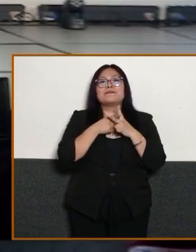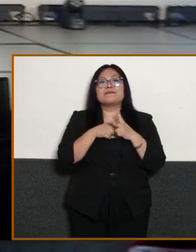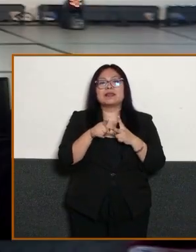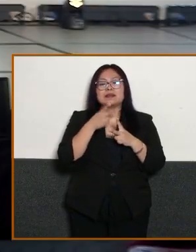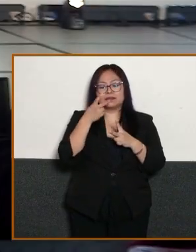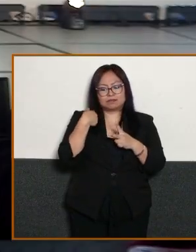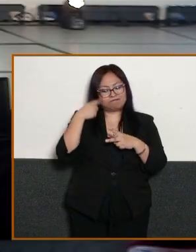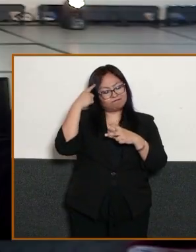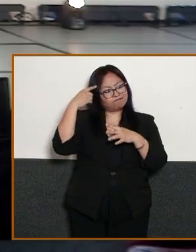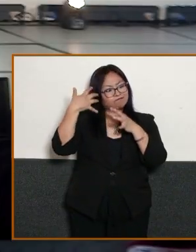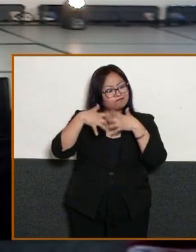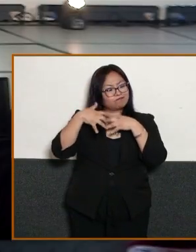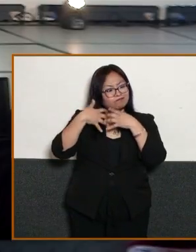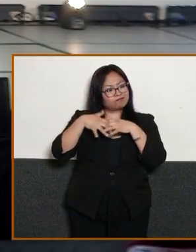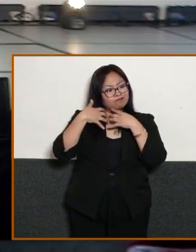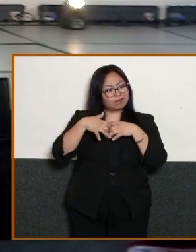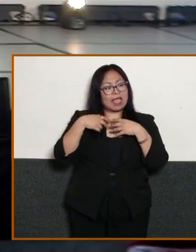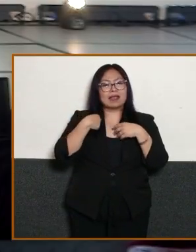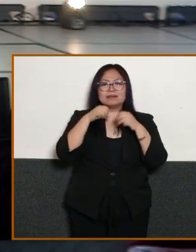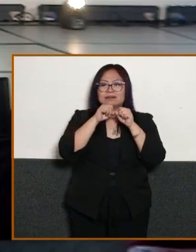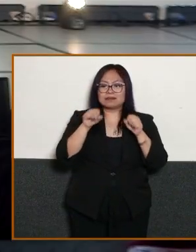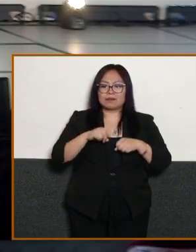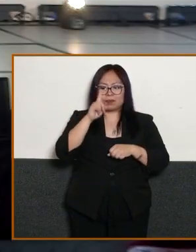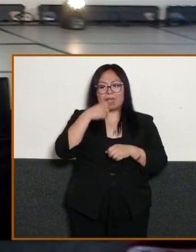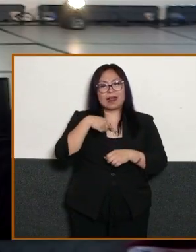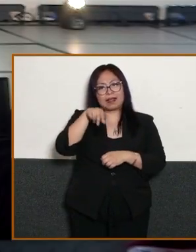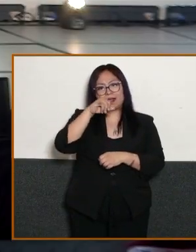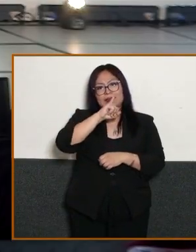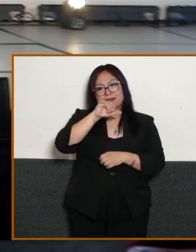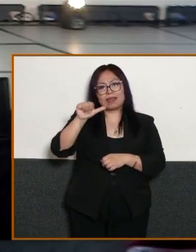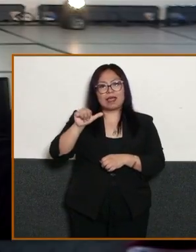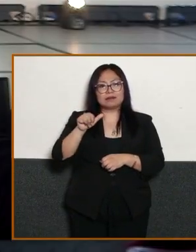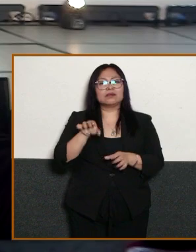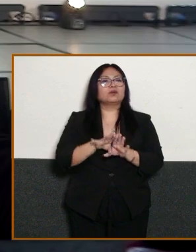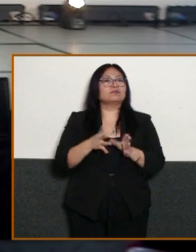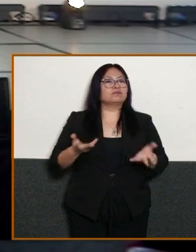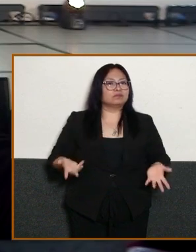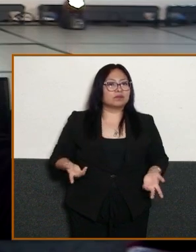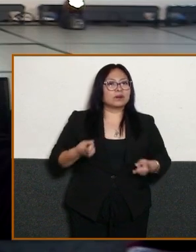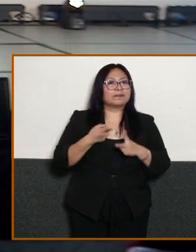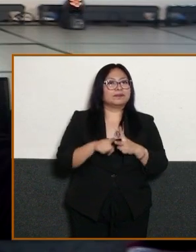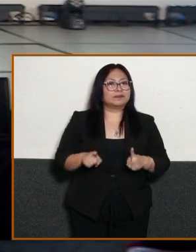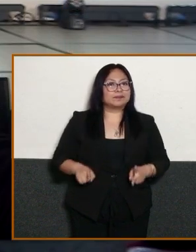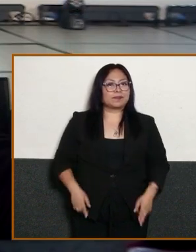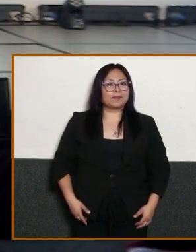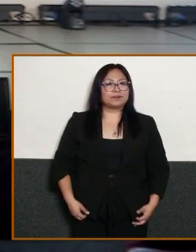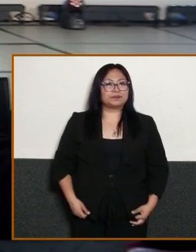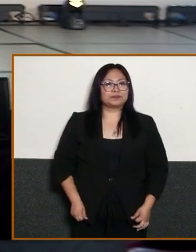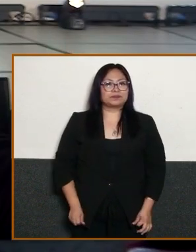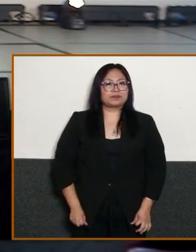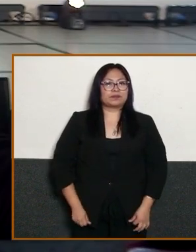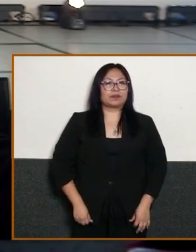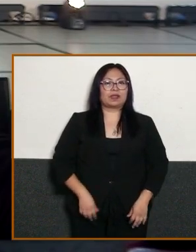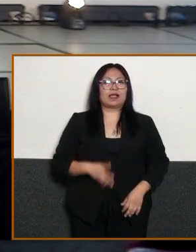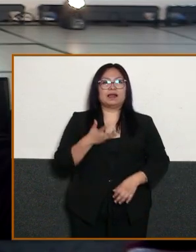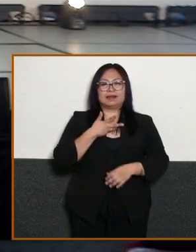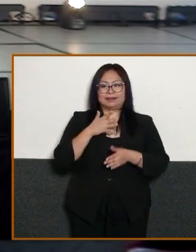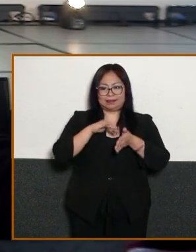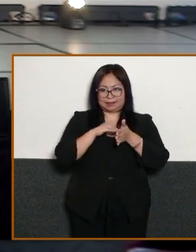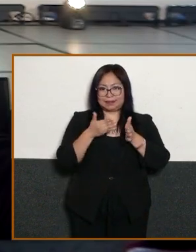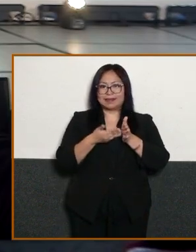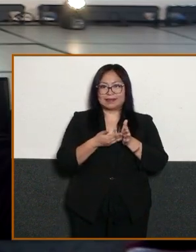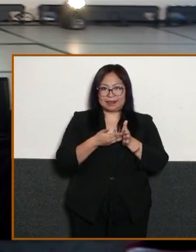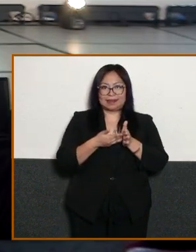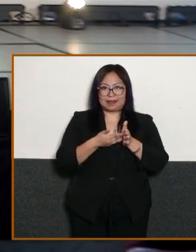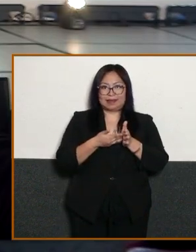estoy haciendo con un sistema de inteligencia artificial? Fíjense, desde lo muy estratégico que es